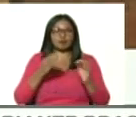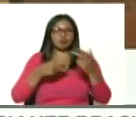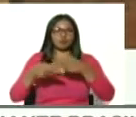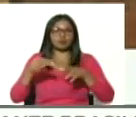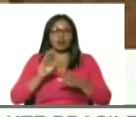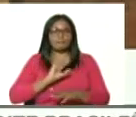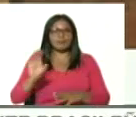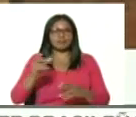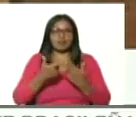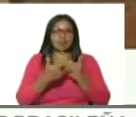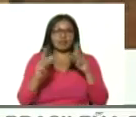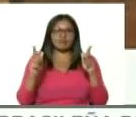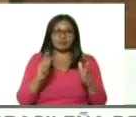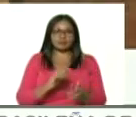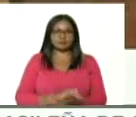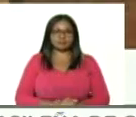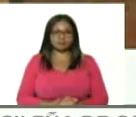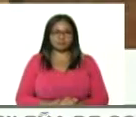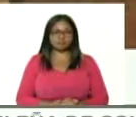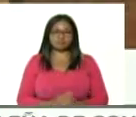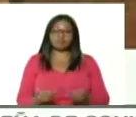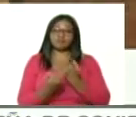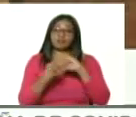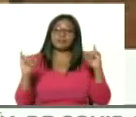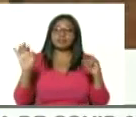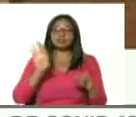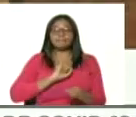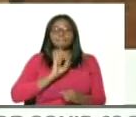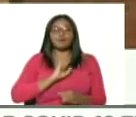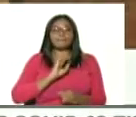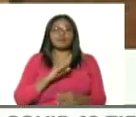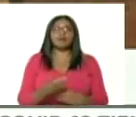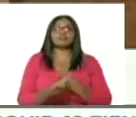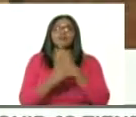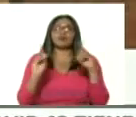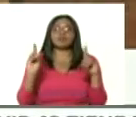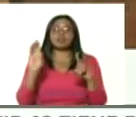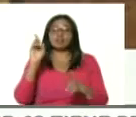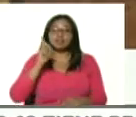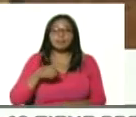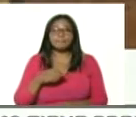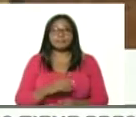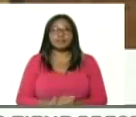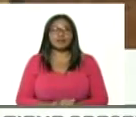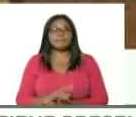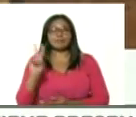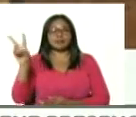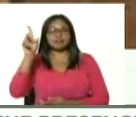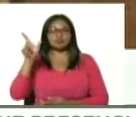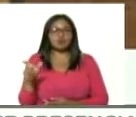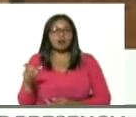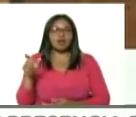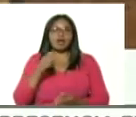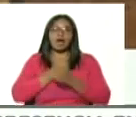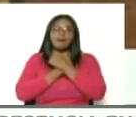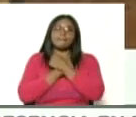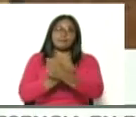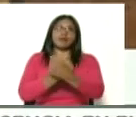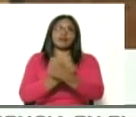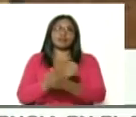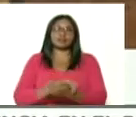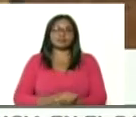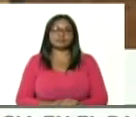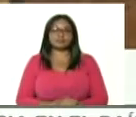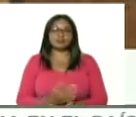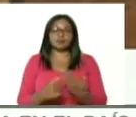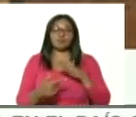la patria libre, independiente, democrática, soberana. Venezuela amada, vamos a